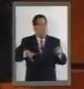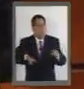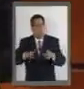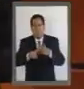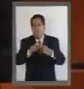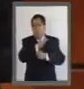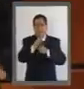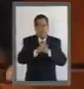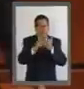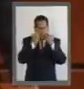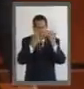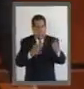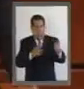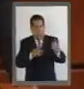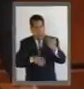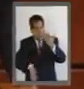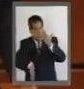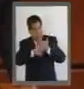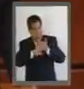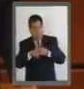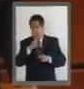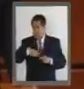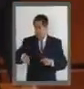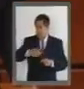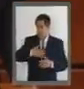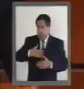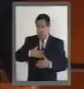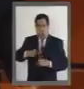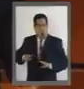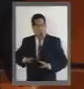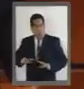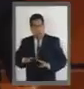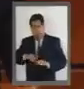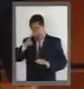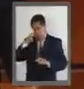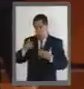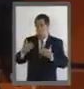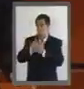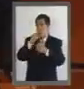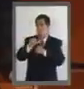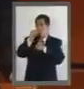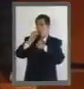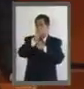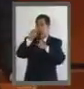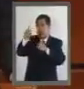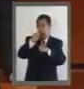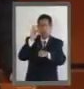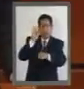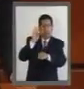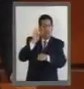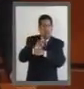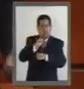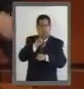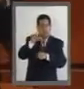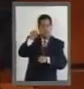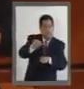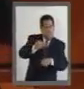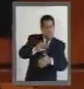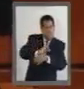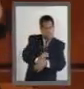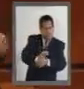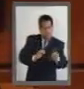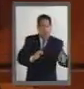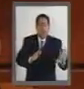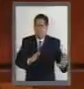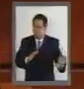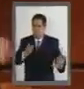que busque atentar contra los intereses de nuestros nacionales en el extranjero, tendrá de parte del